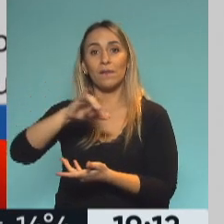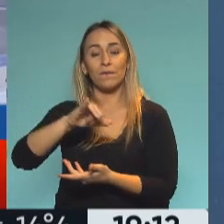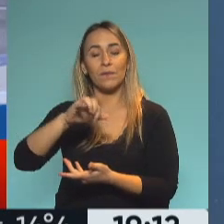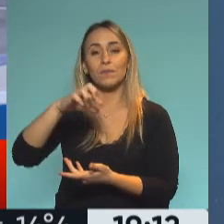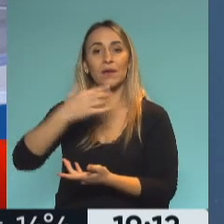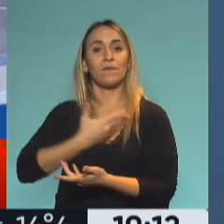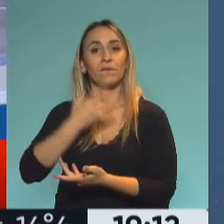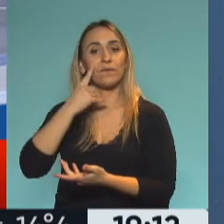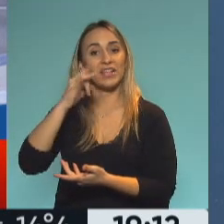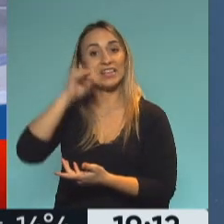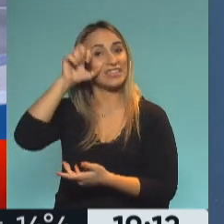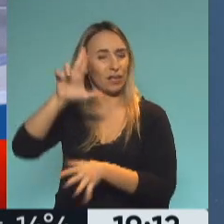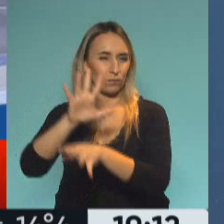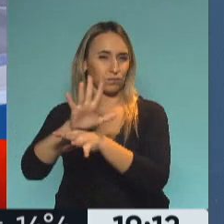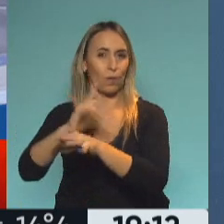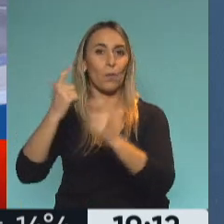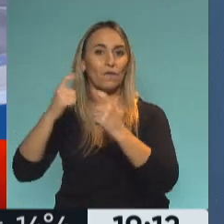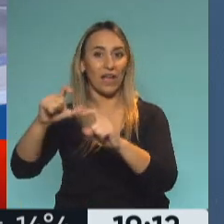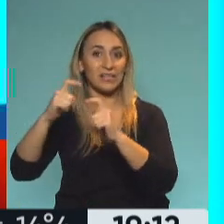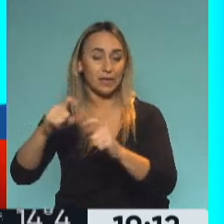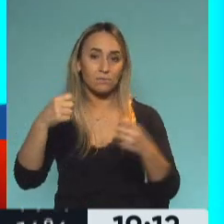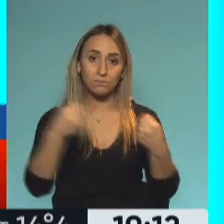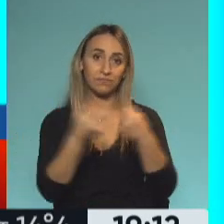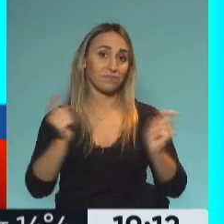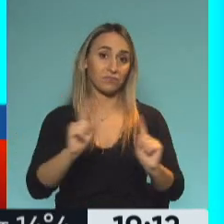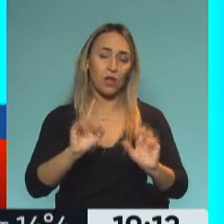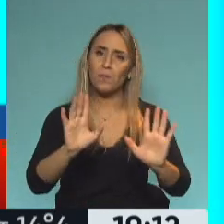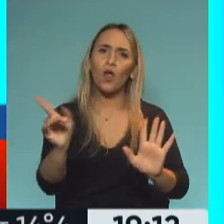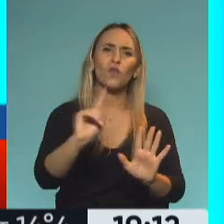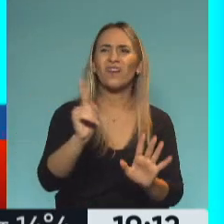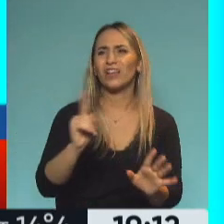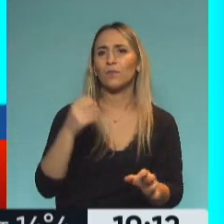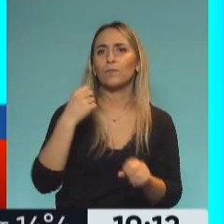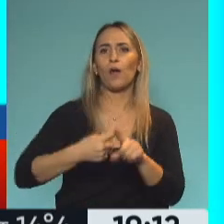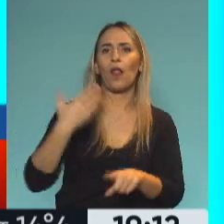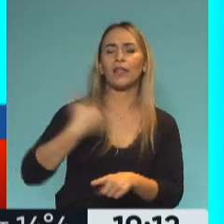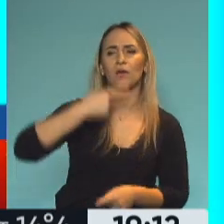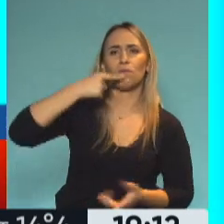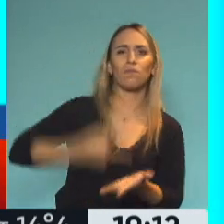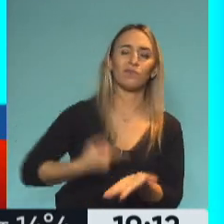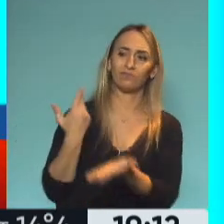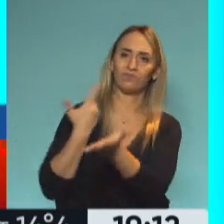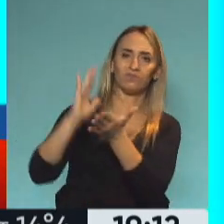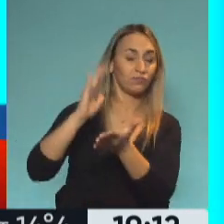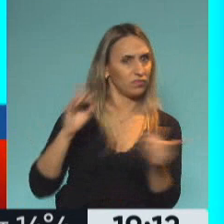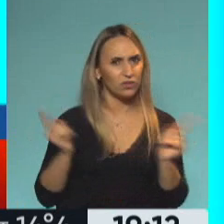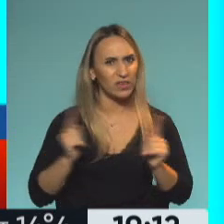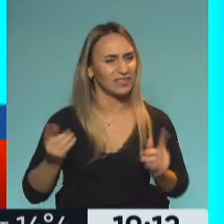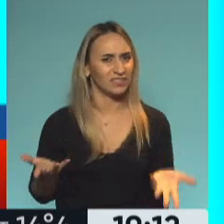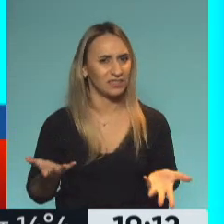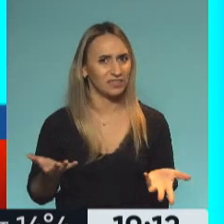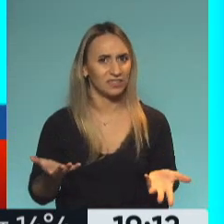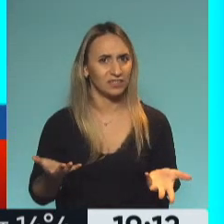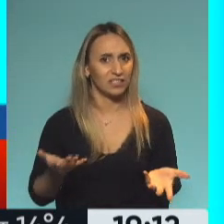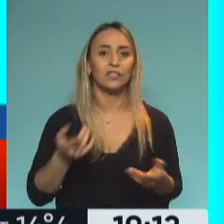cual todavía la Argentina no puede comprar vacunas de Pfizer. No tuvo nada que ver con una decisión argentina de no comprar vacunas de Pfizer. No había una gran cantidad de